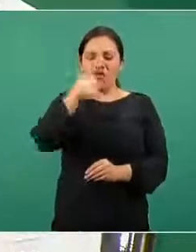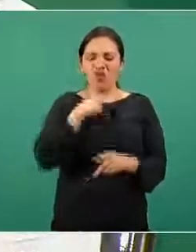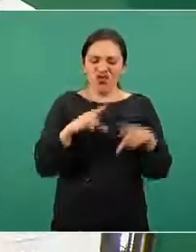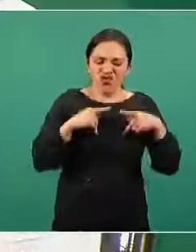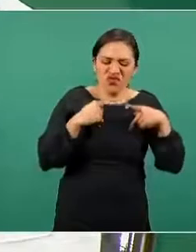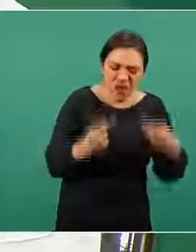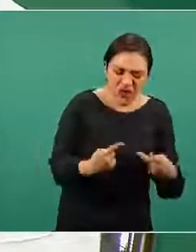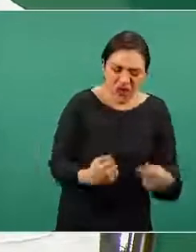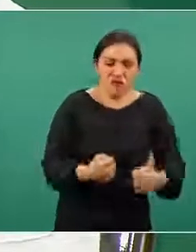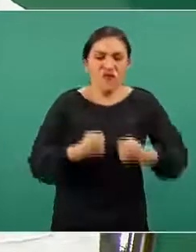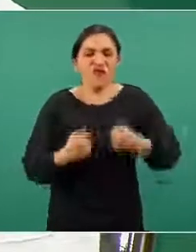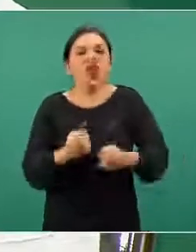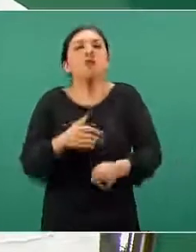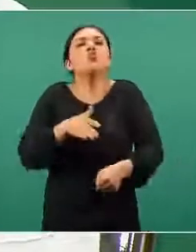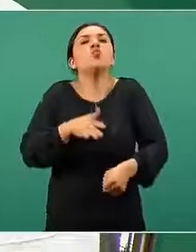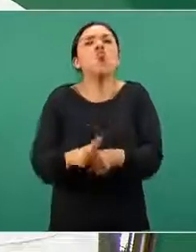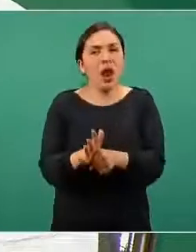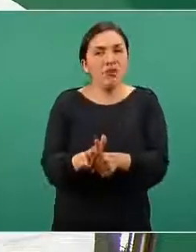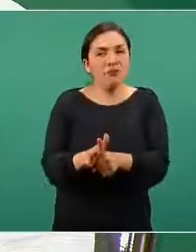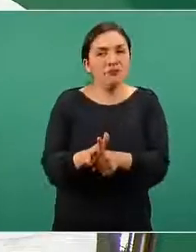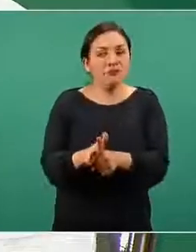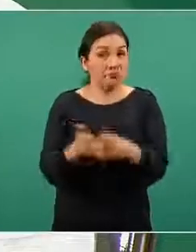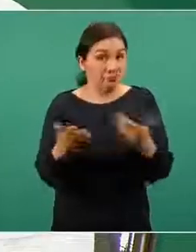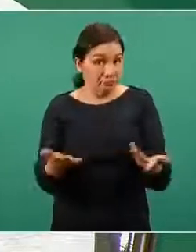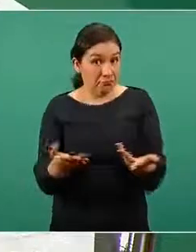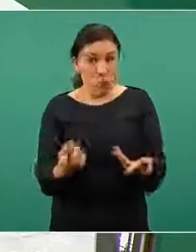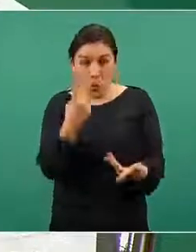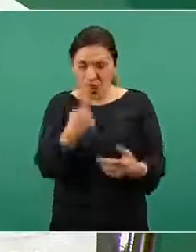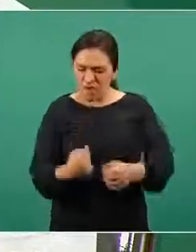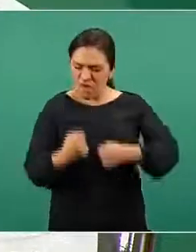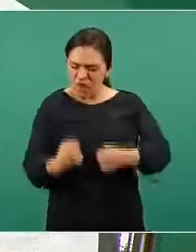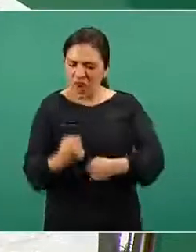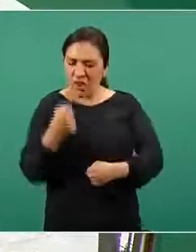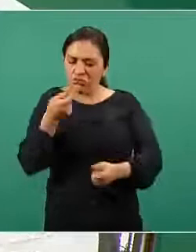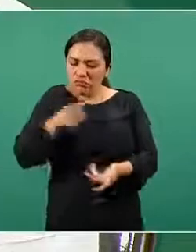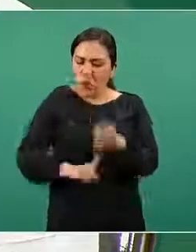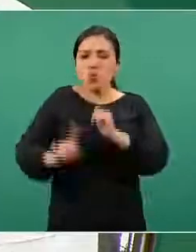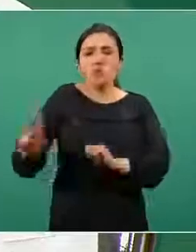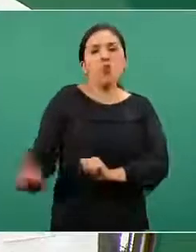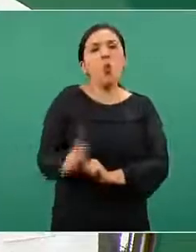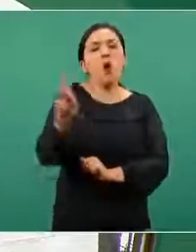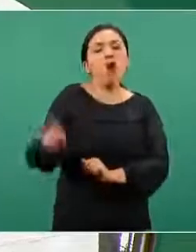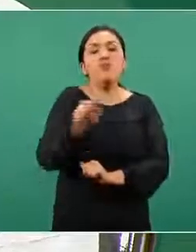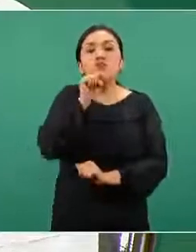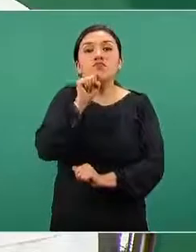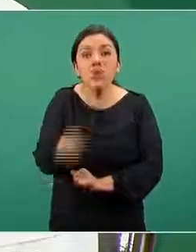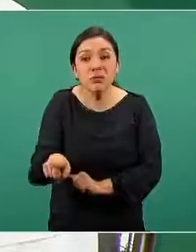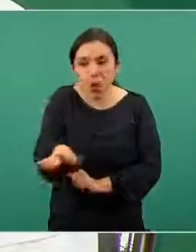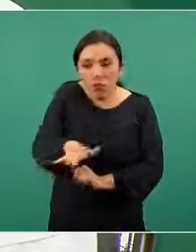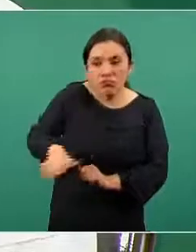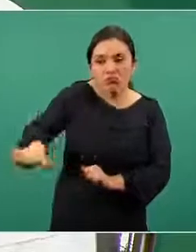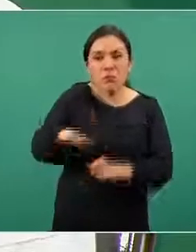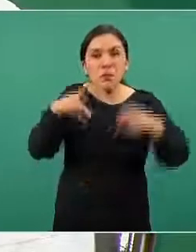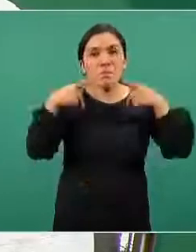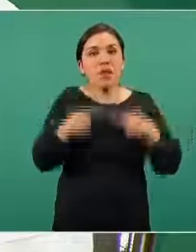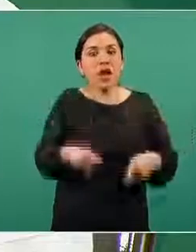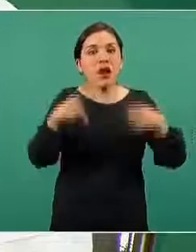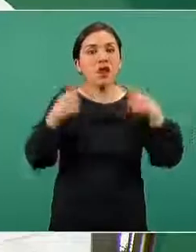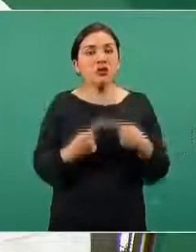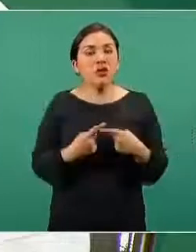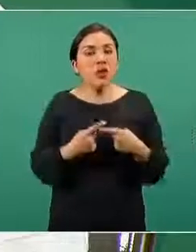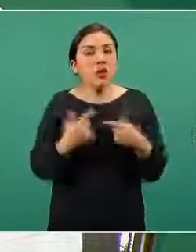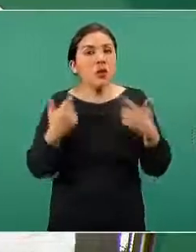fortalezas. Una de las fortalezas radica precisamente en nuestro pueblo, que es un pueblo